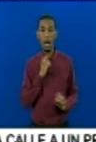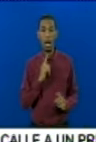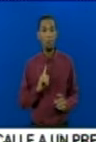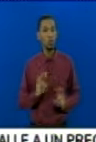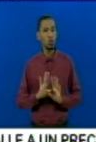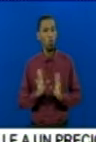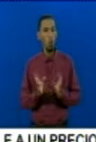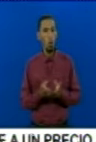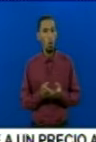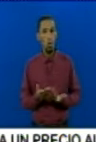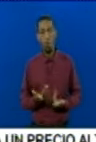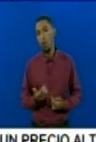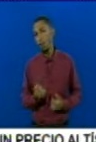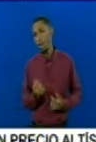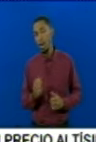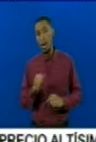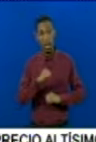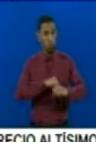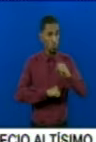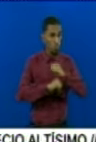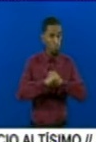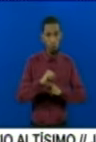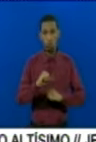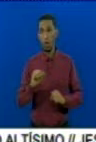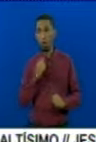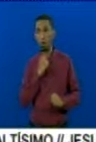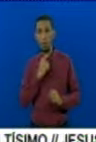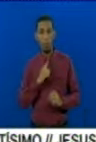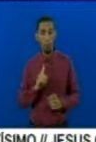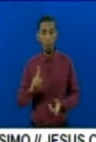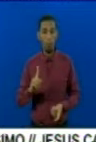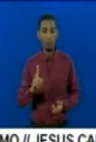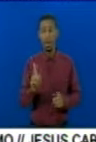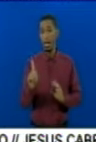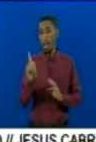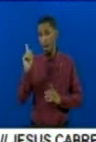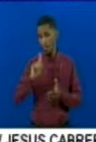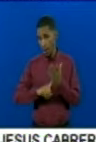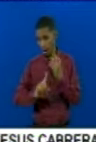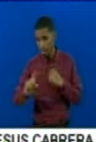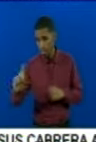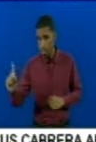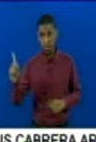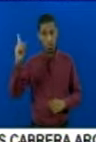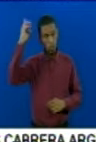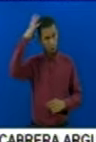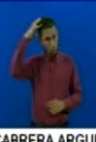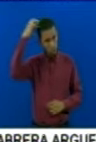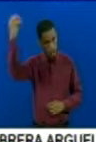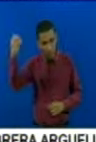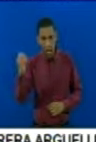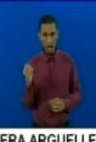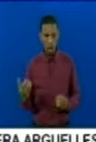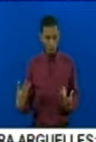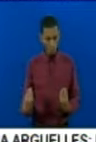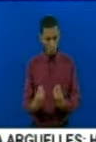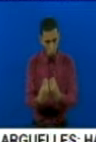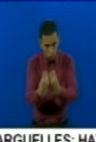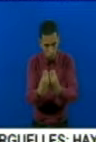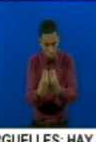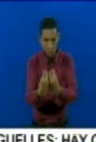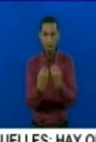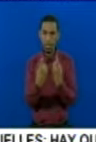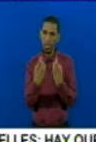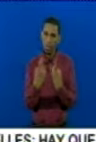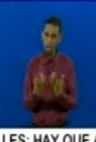organizativas, las direcciones del partido, de la juventud, el movimiento sindical. Hay un trabajo en primer lugar de lograr